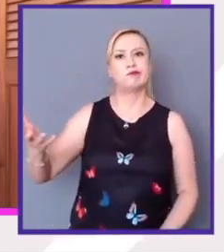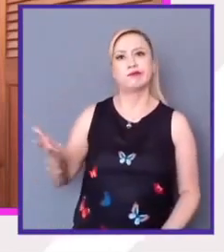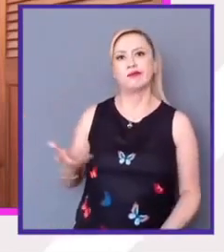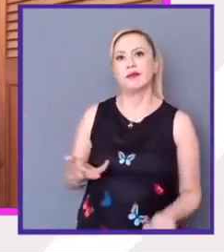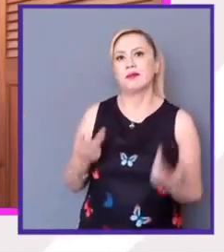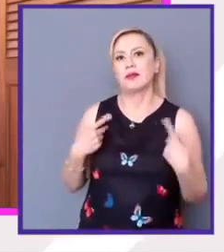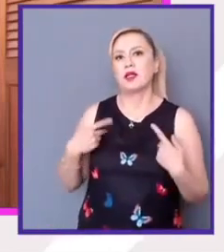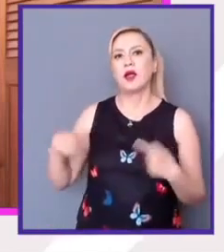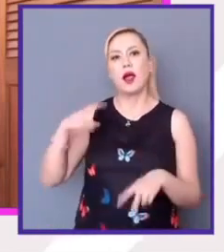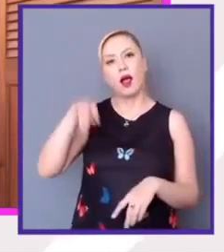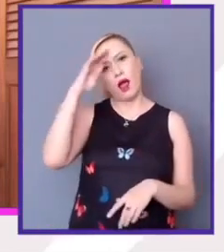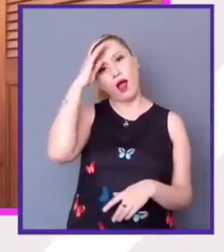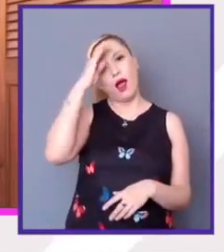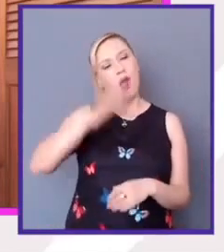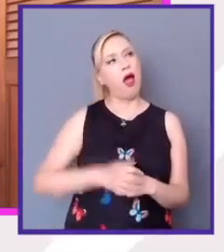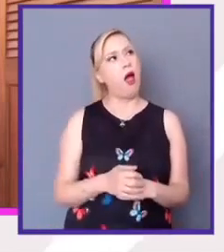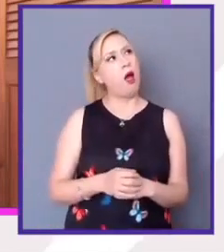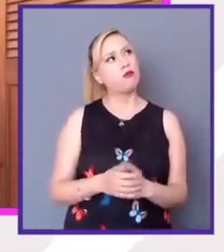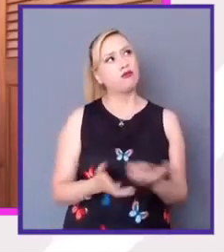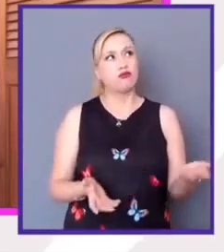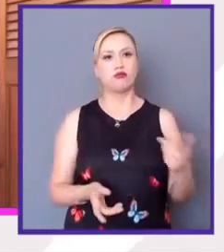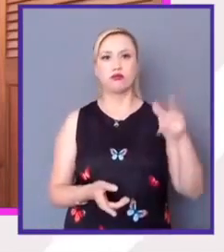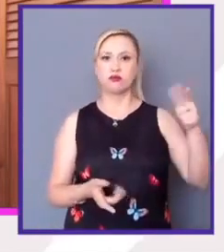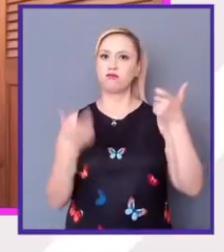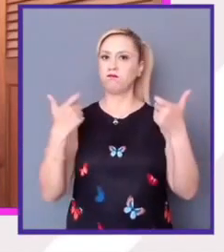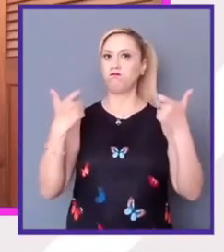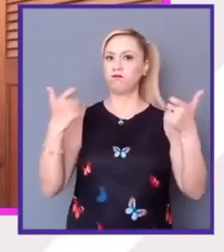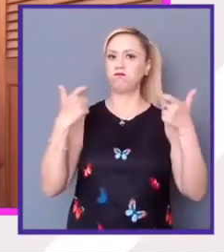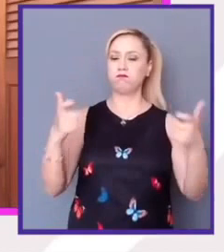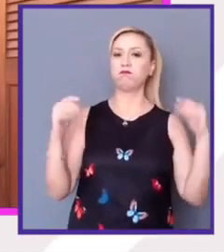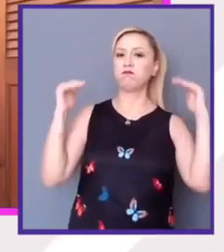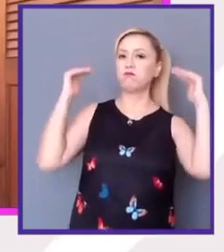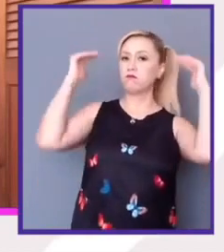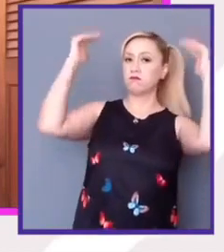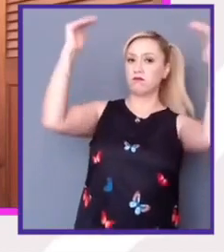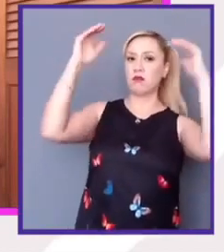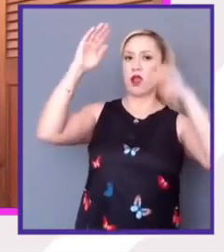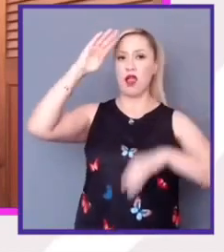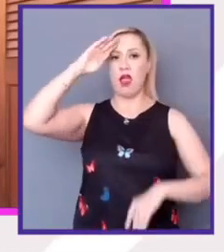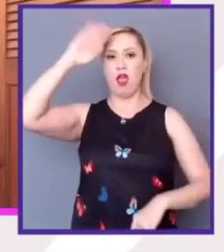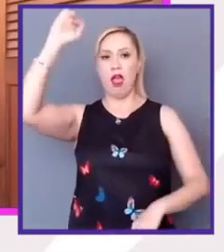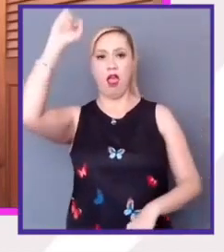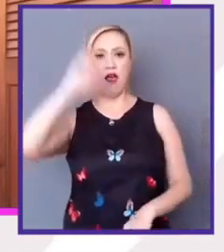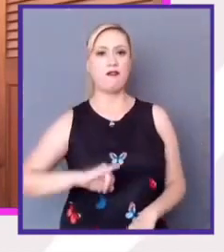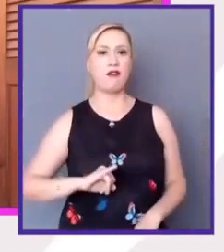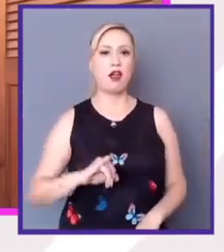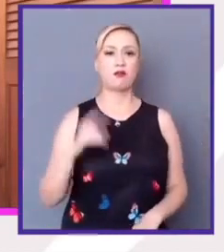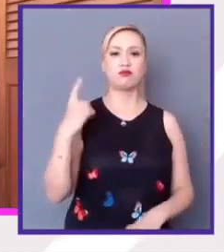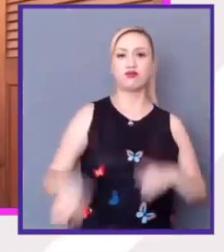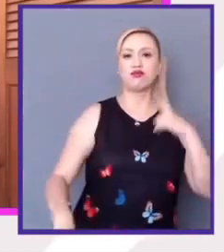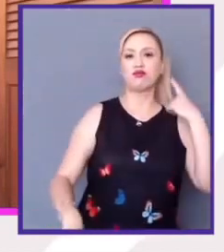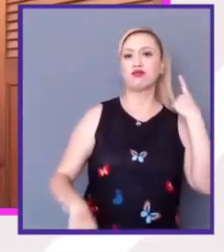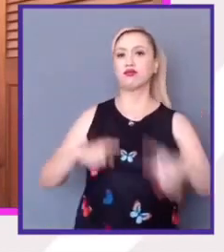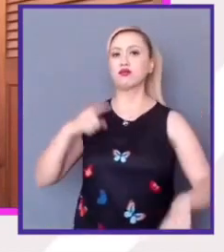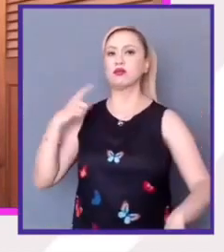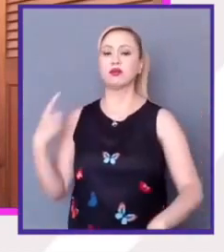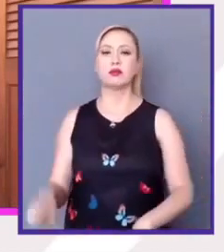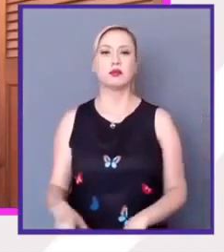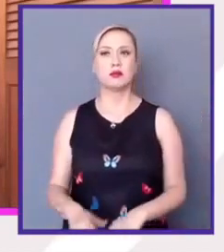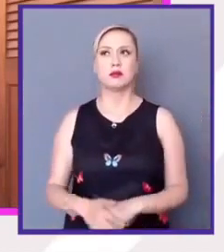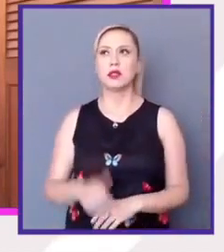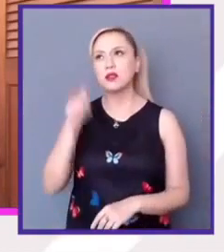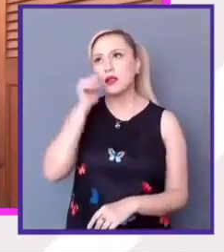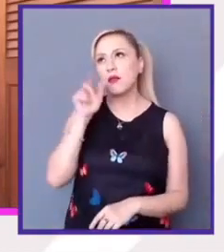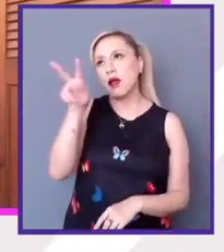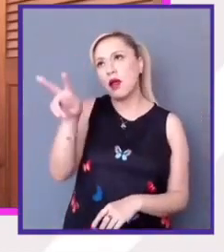de decir que estos altos puestos, o que si uno busca en Internet quienes ocupan estos altos puestos o estas palabras clave, siempre en